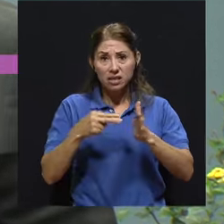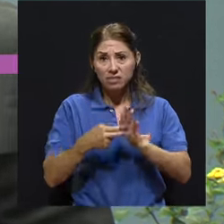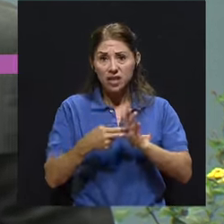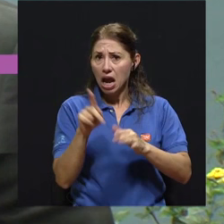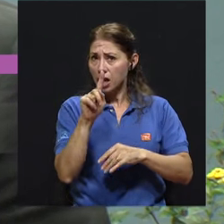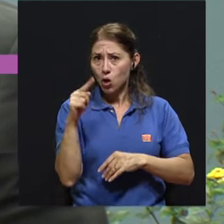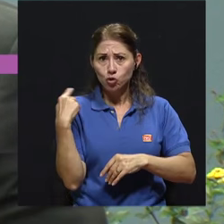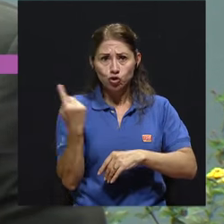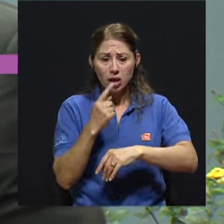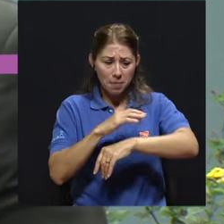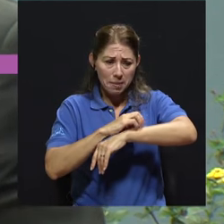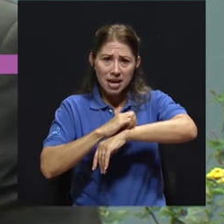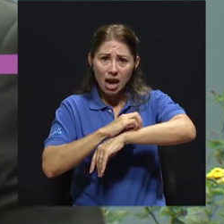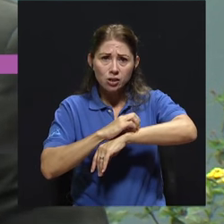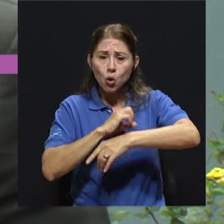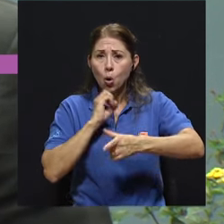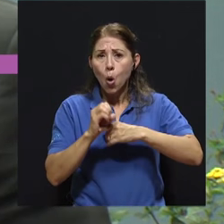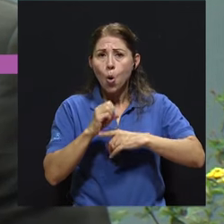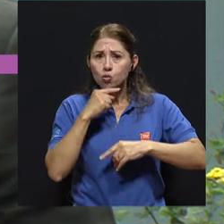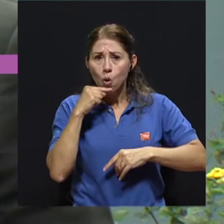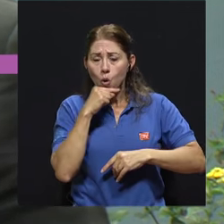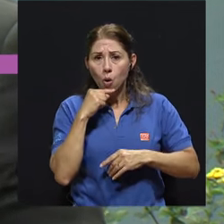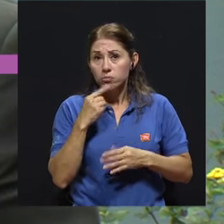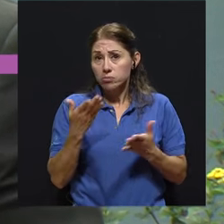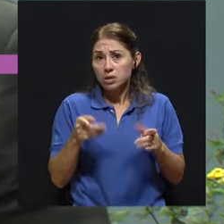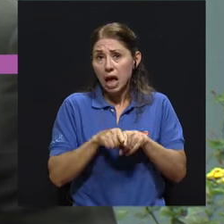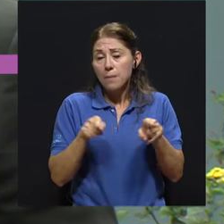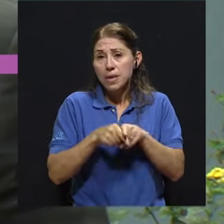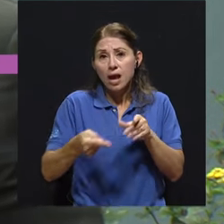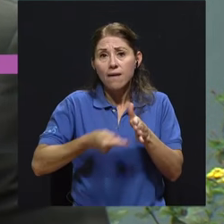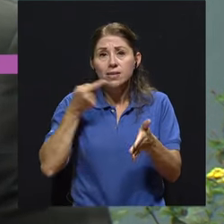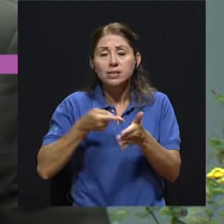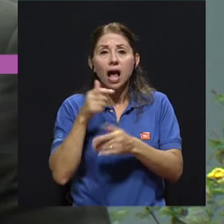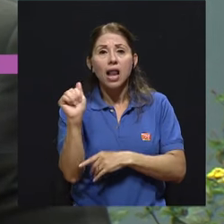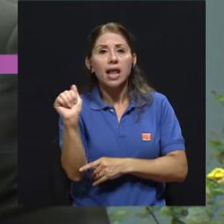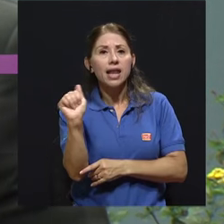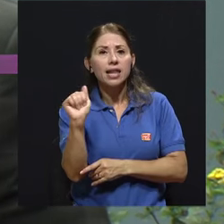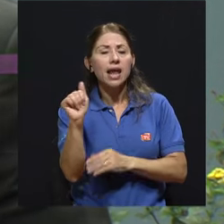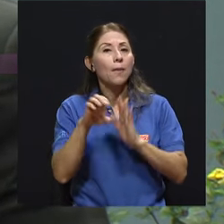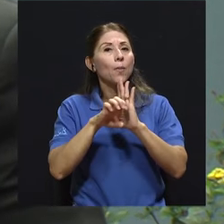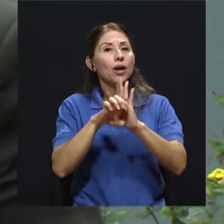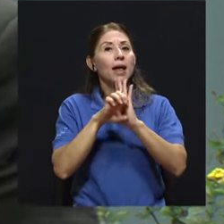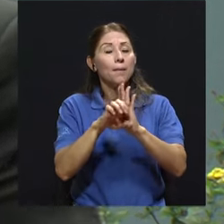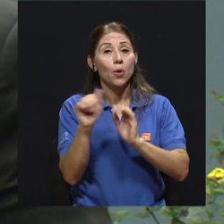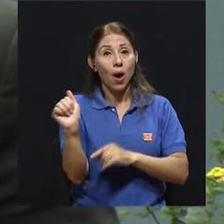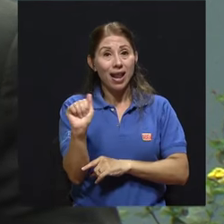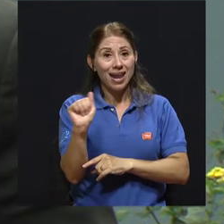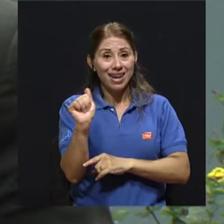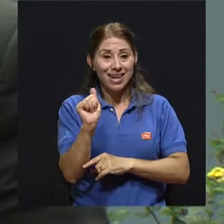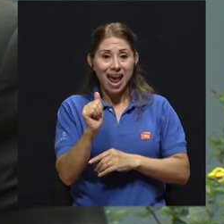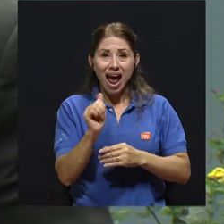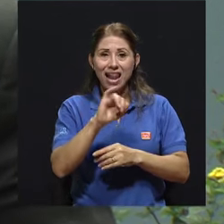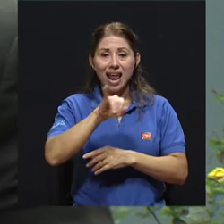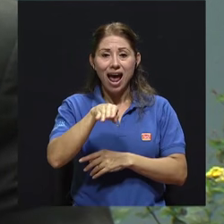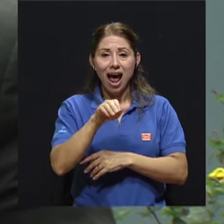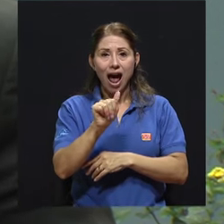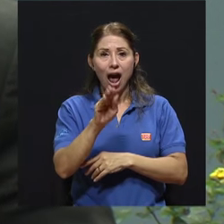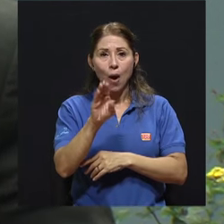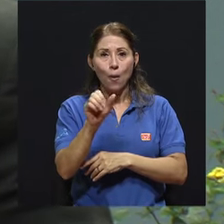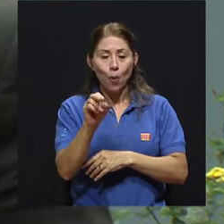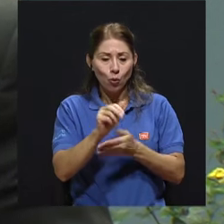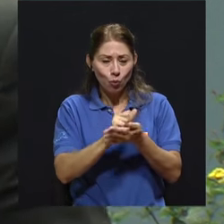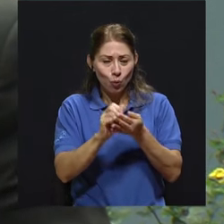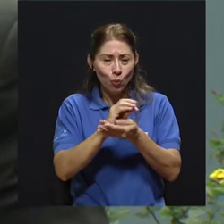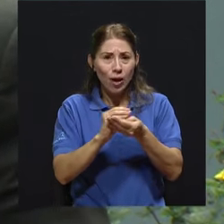con picazón y con enrojecimiento. Como usted indica, existen algunas alergias, como por ejemplo la de las detergentes, en donde lo